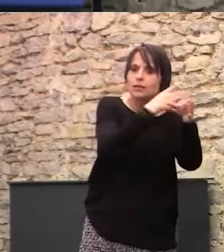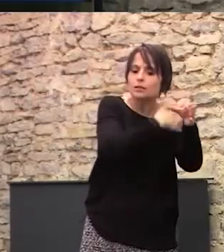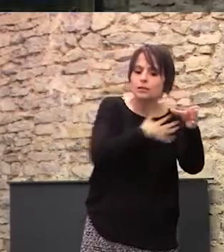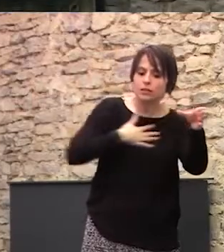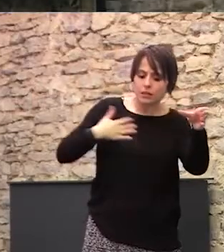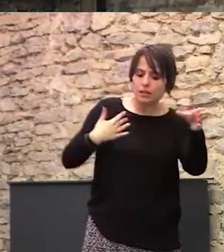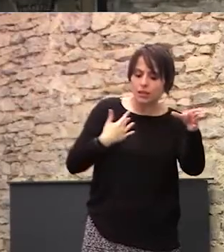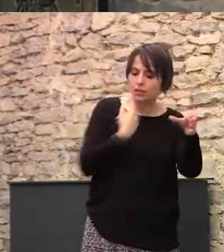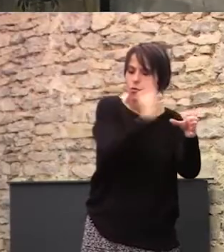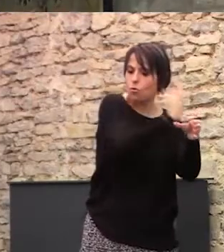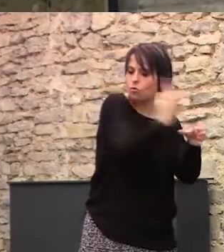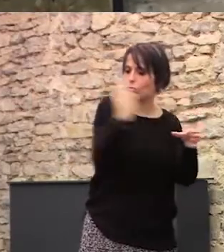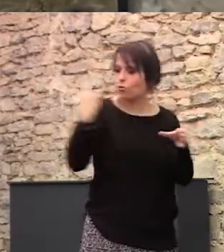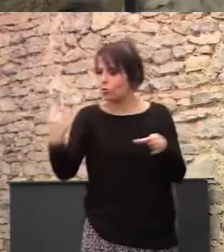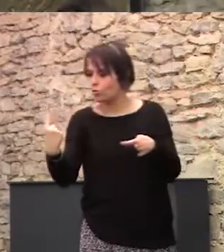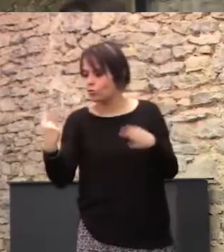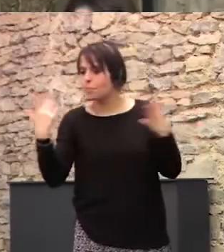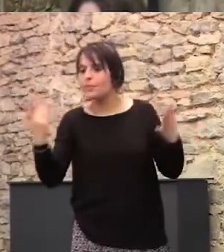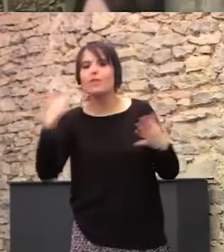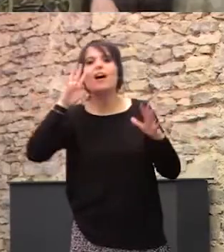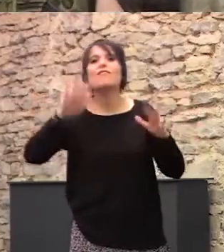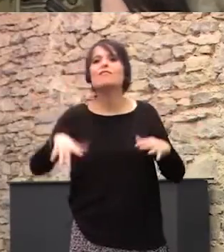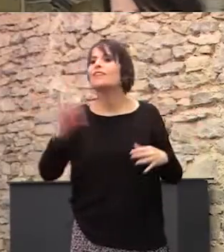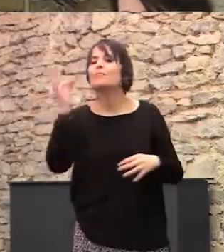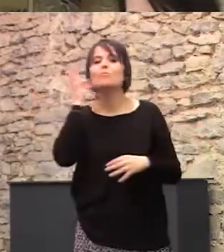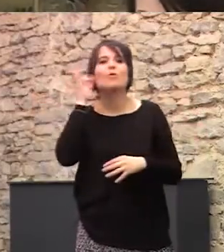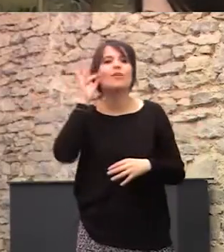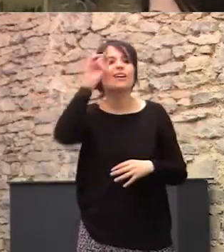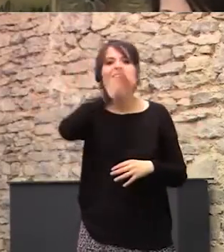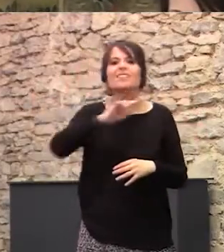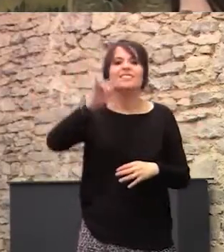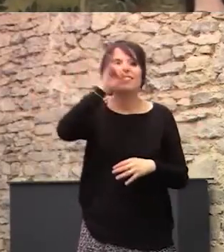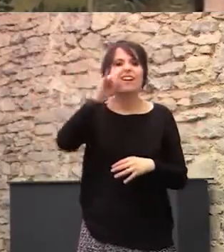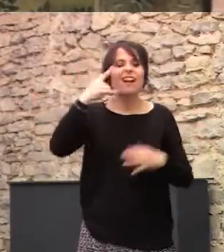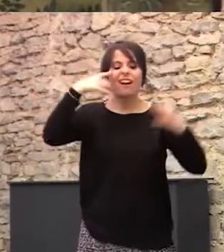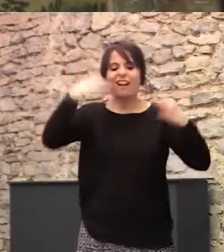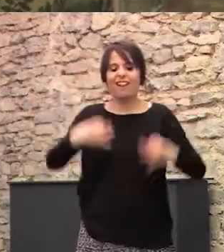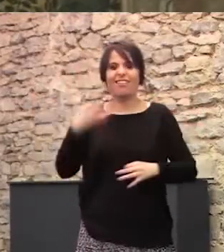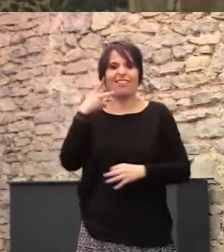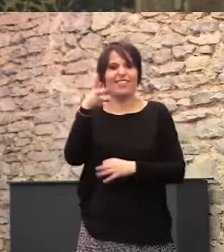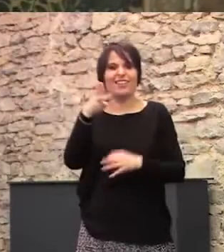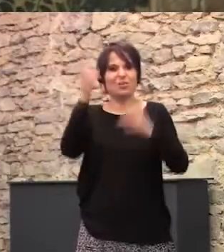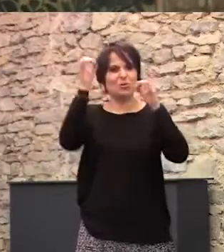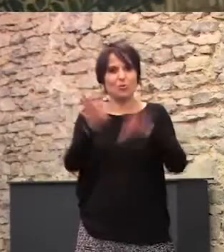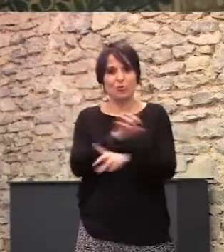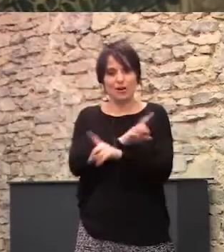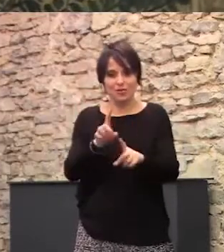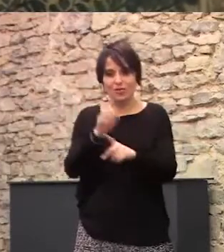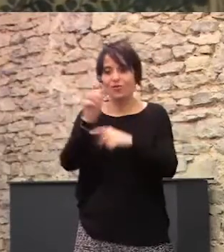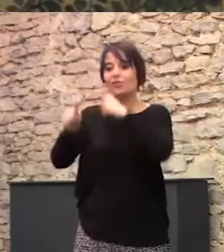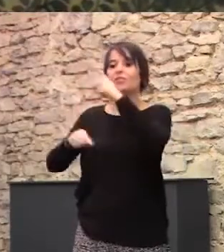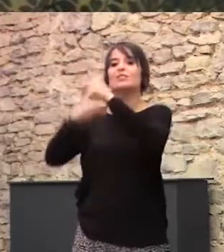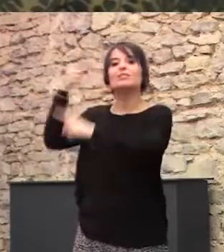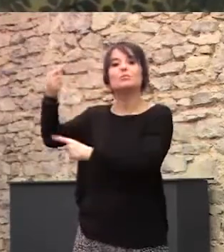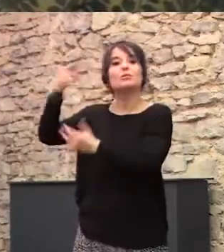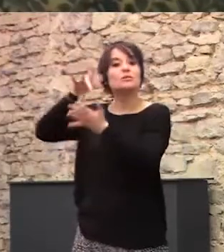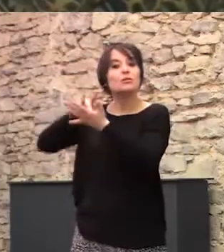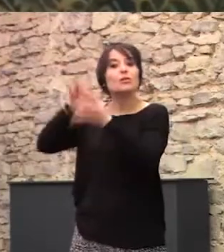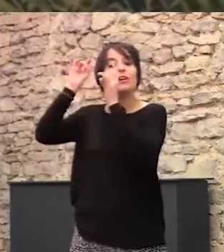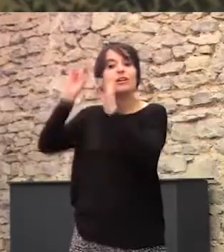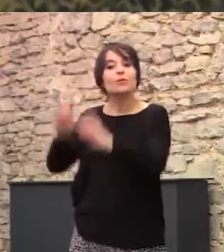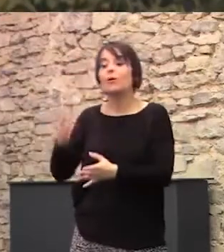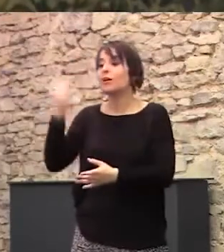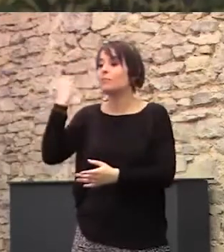uno como en otro, pero al final su realidad como mujeres negras no estaba tenida en cuenta. Y la misma pauta se repite luego dentro